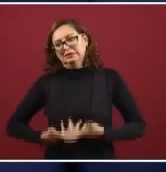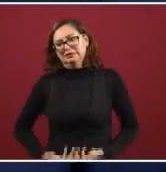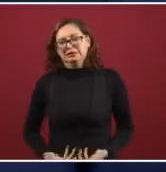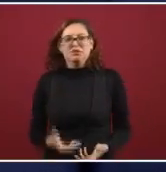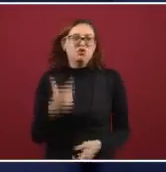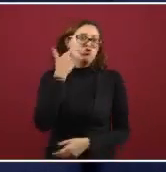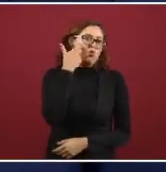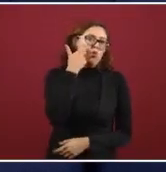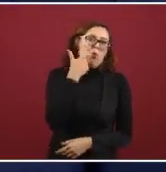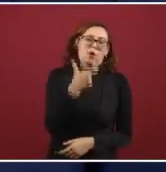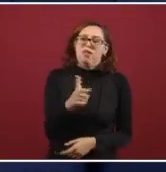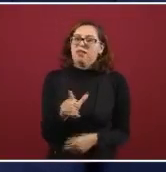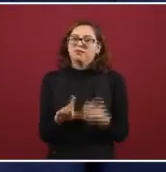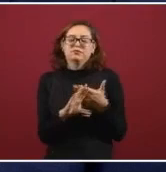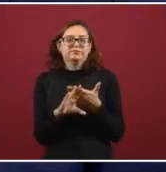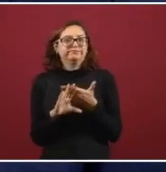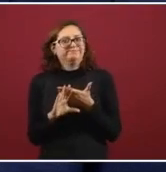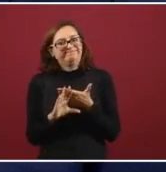evitando.